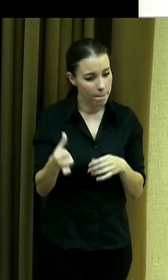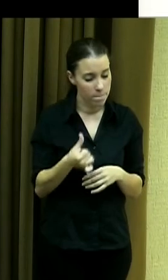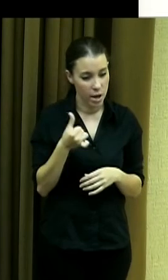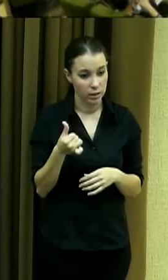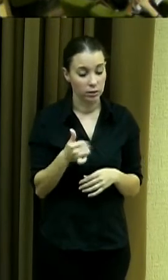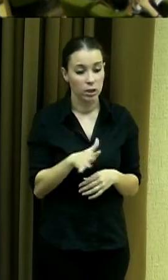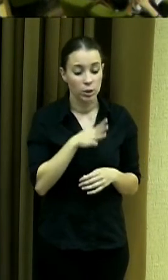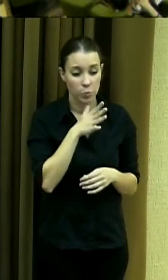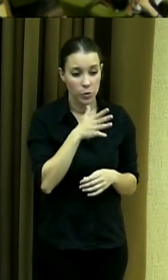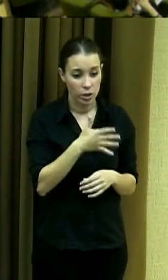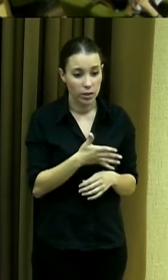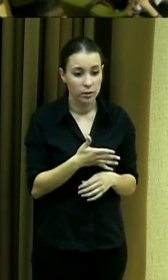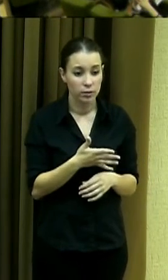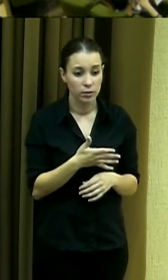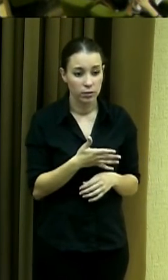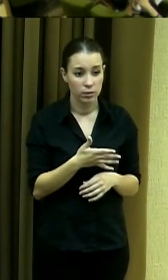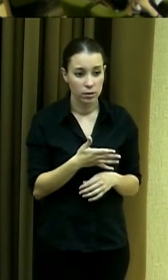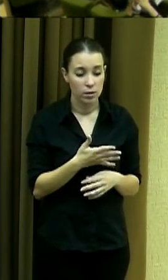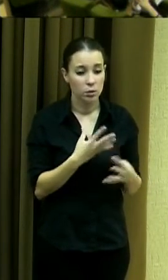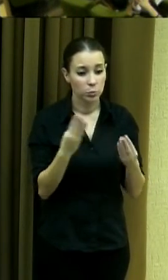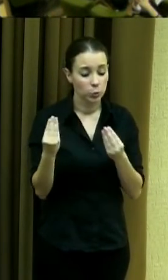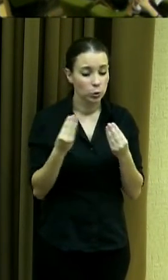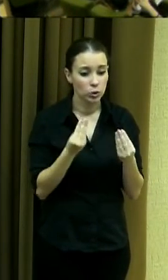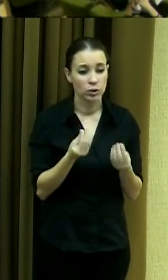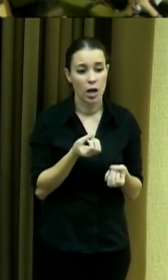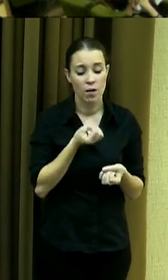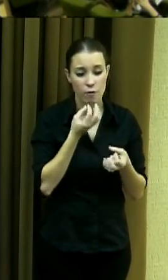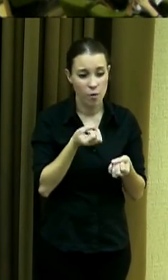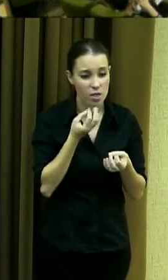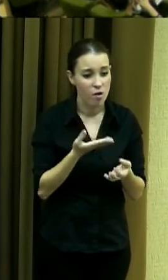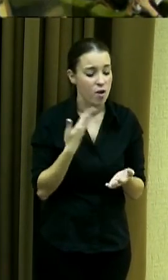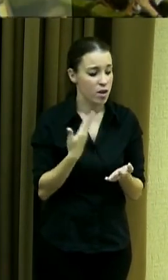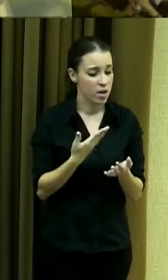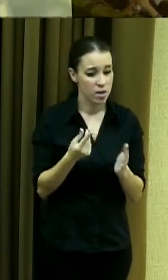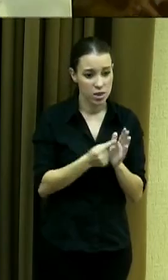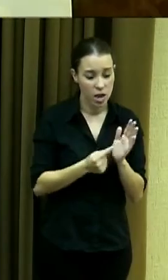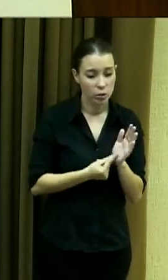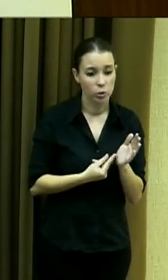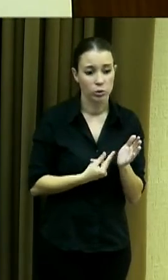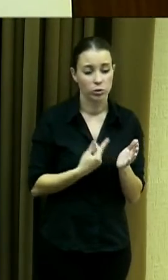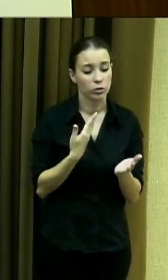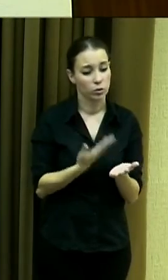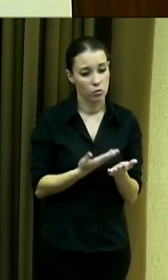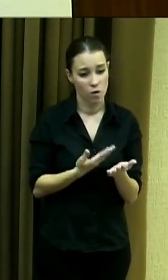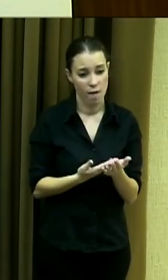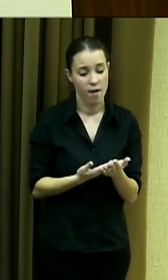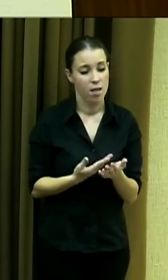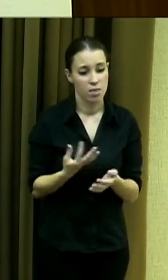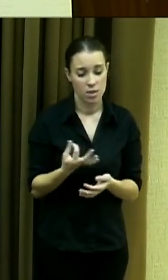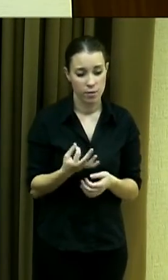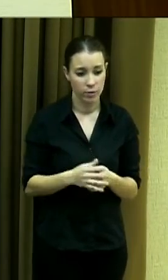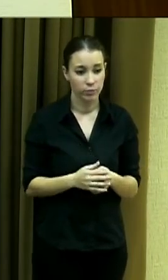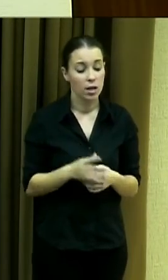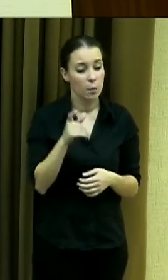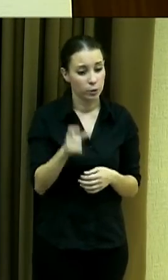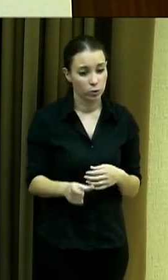porque tenemos que recabar mucha información y datos que nos avalen que anterior a esa edad la persona ha tenido un